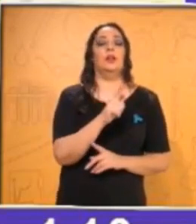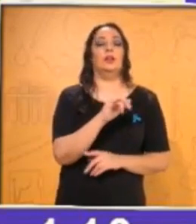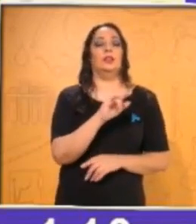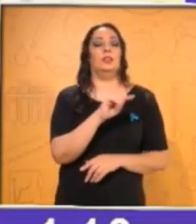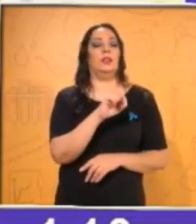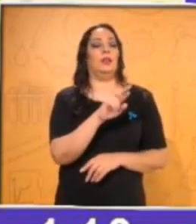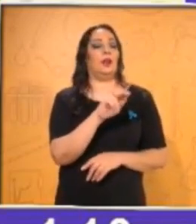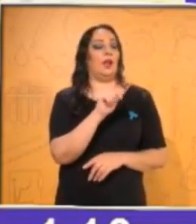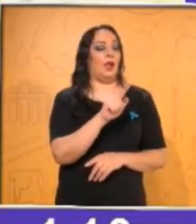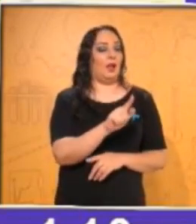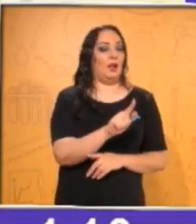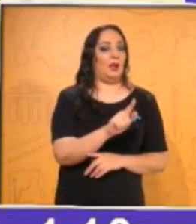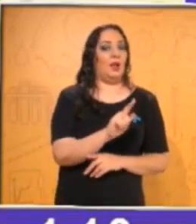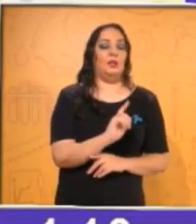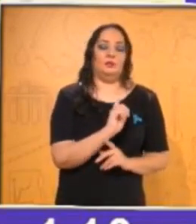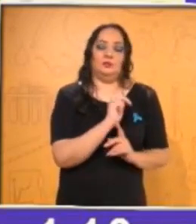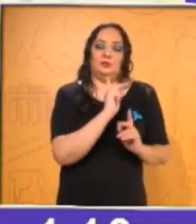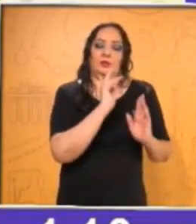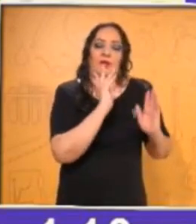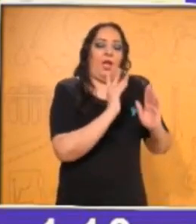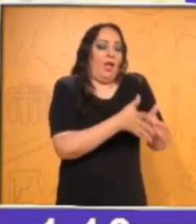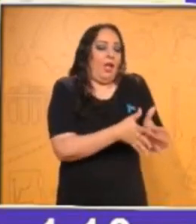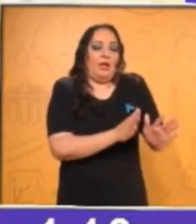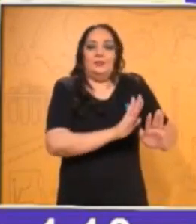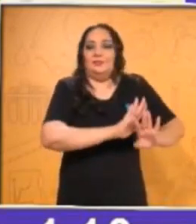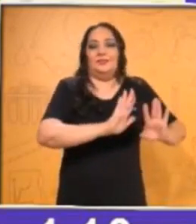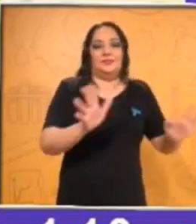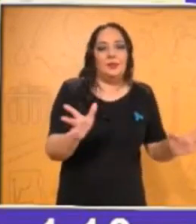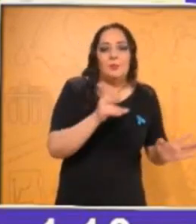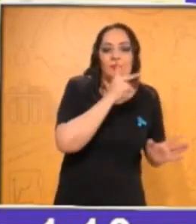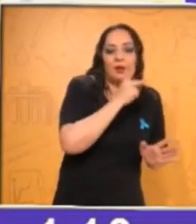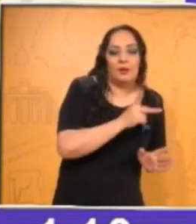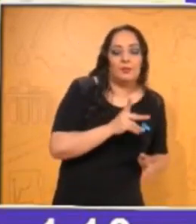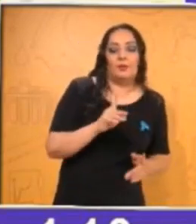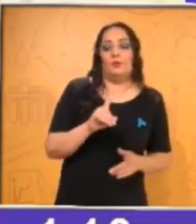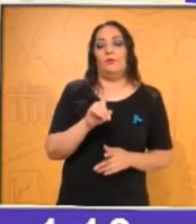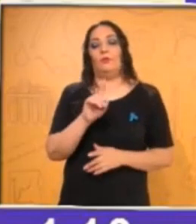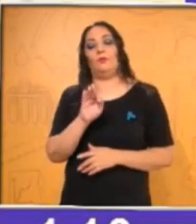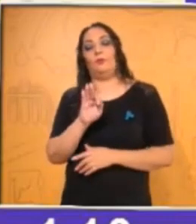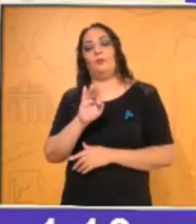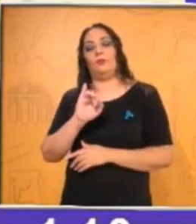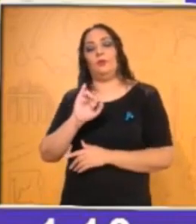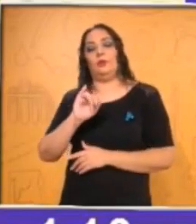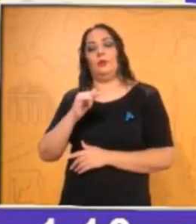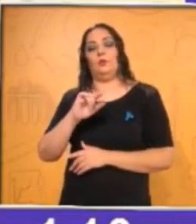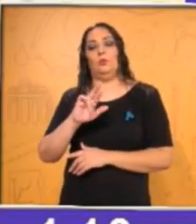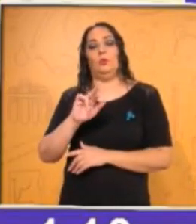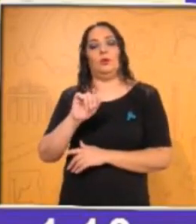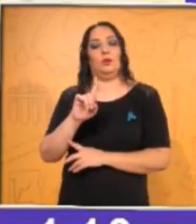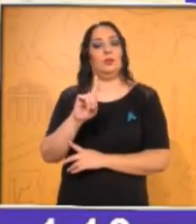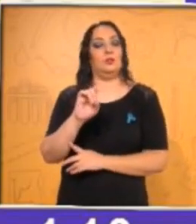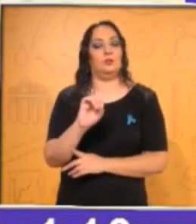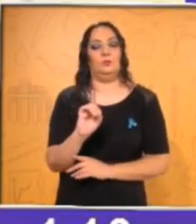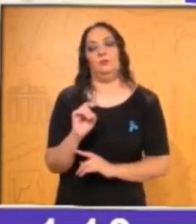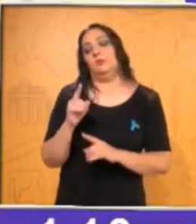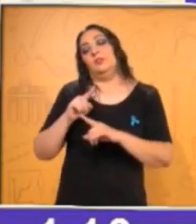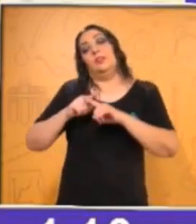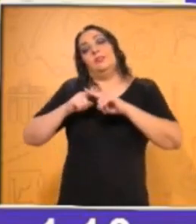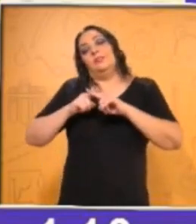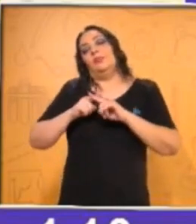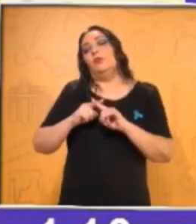lo que es tal cual como son las cosas, y sentido figurado, pues ya le das un